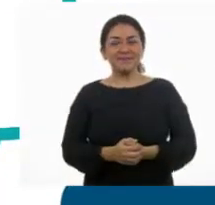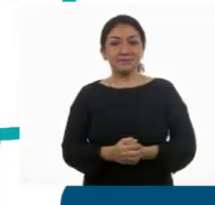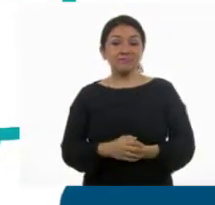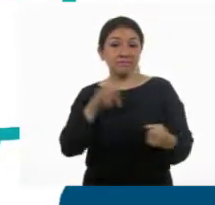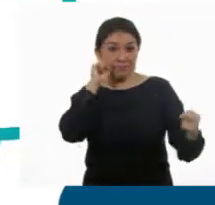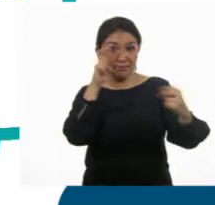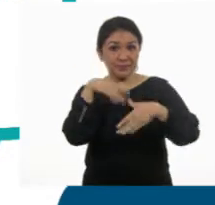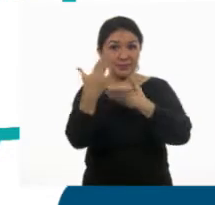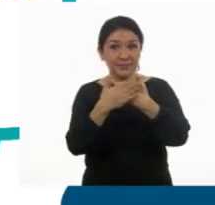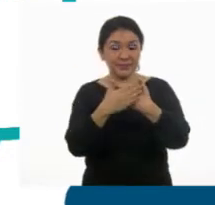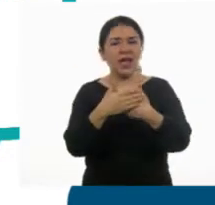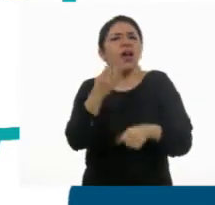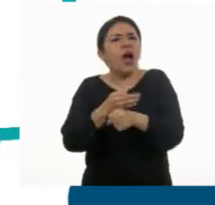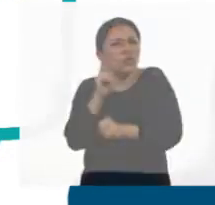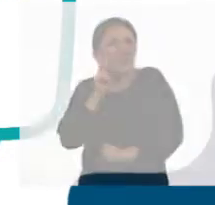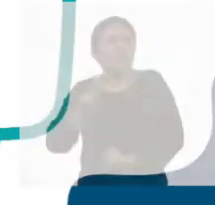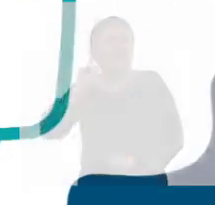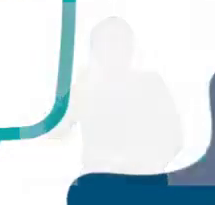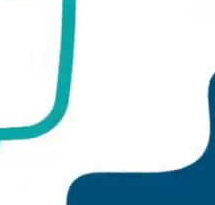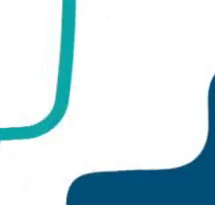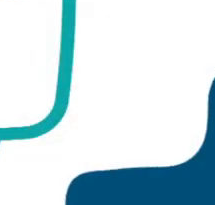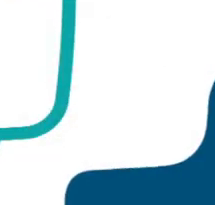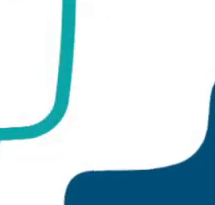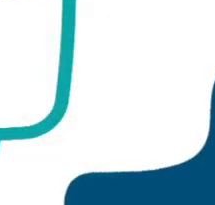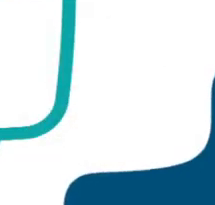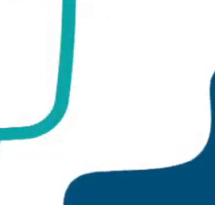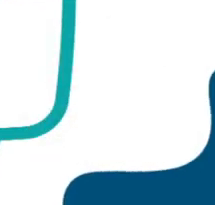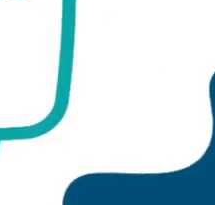próxima. A continuación,